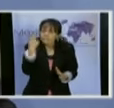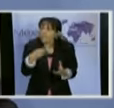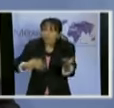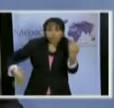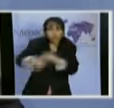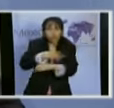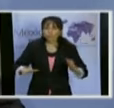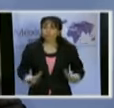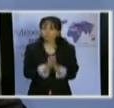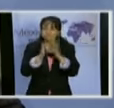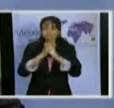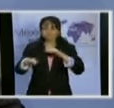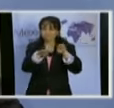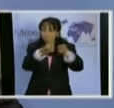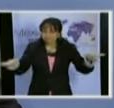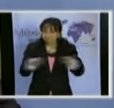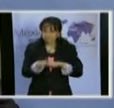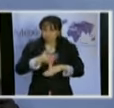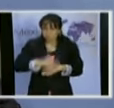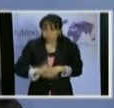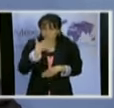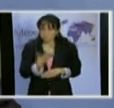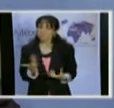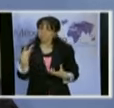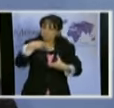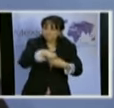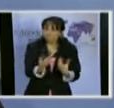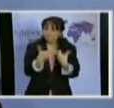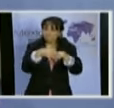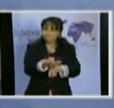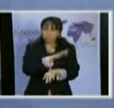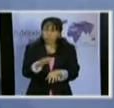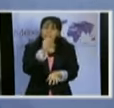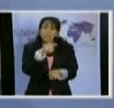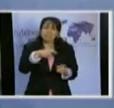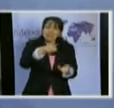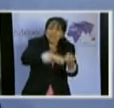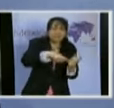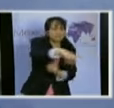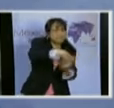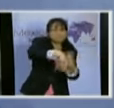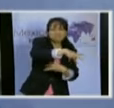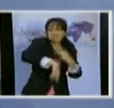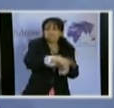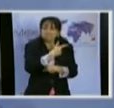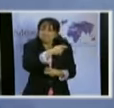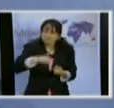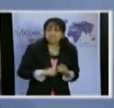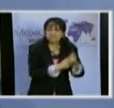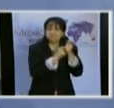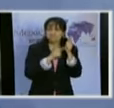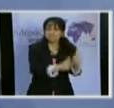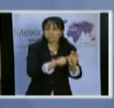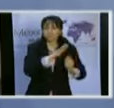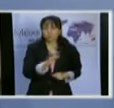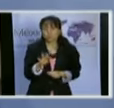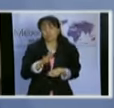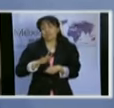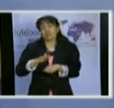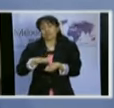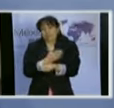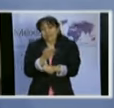justos, saludables, sustentables. Por un lado, porque creemos que hay que tener algo específico. Sabemos hoy en día más